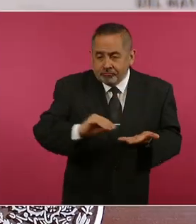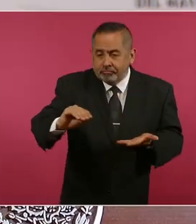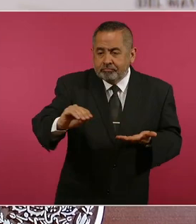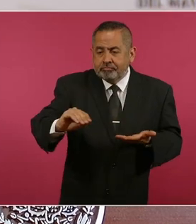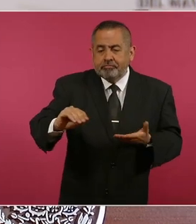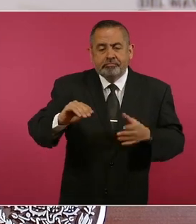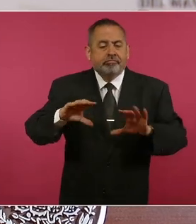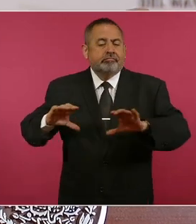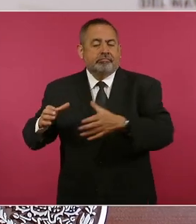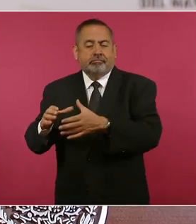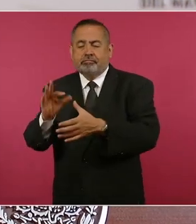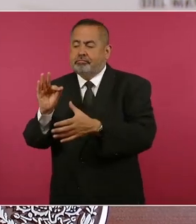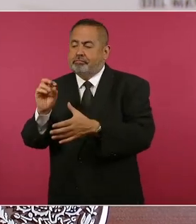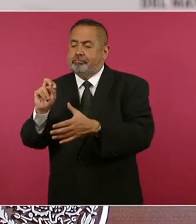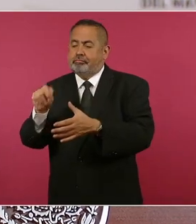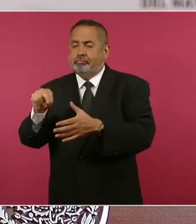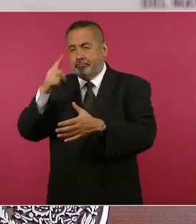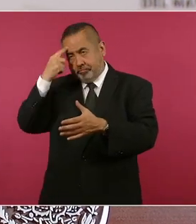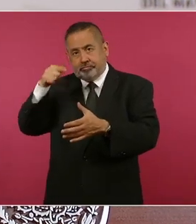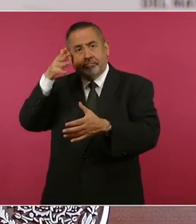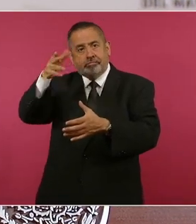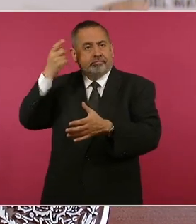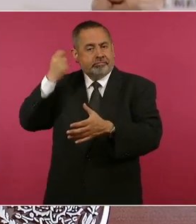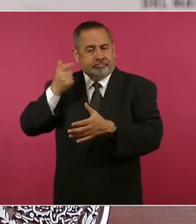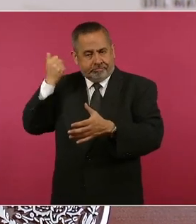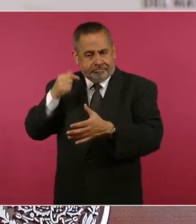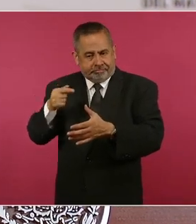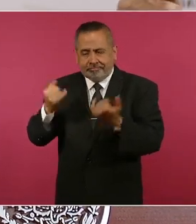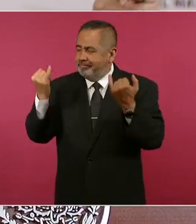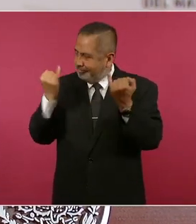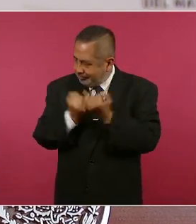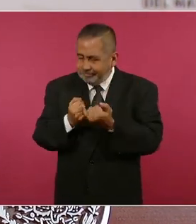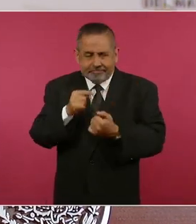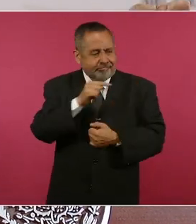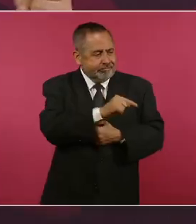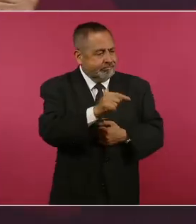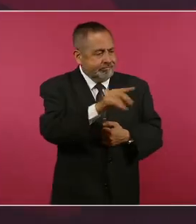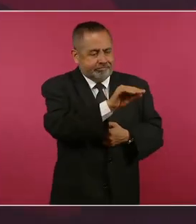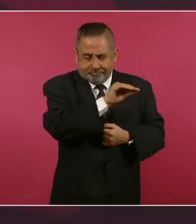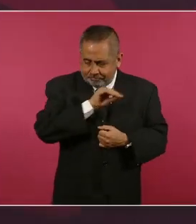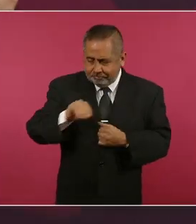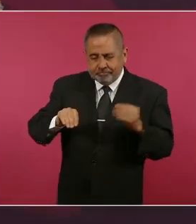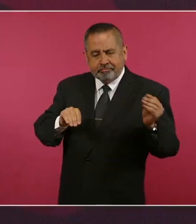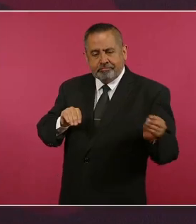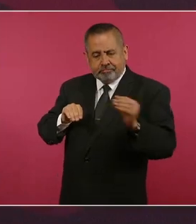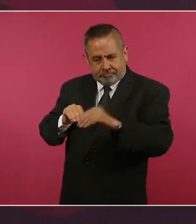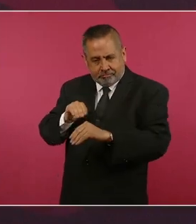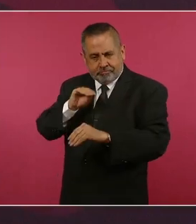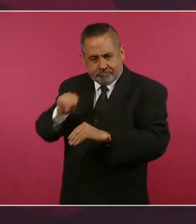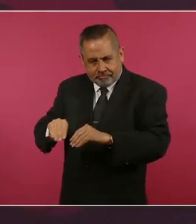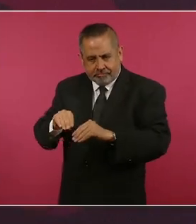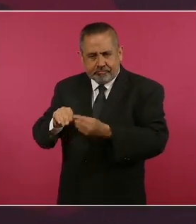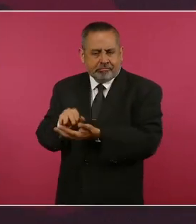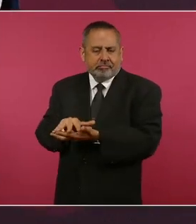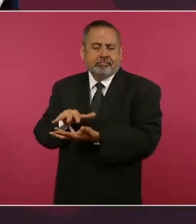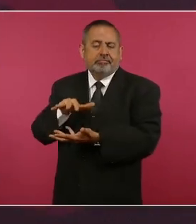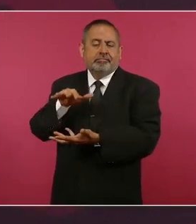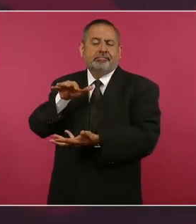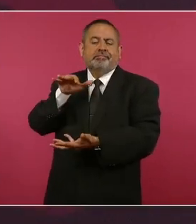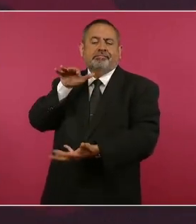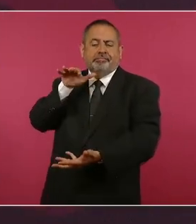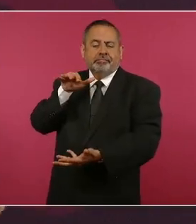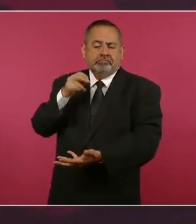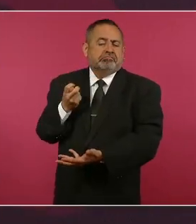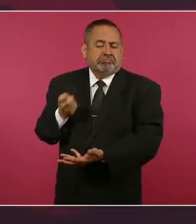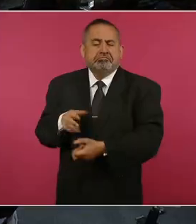fondo de pensiones, igual que otros recursos de otras fuentes